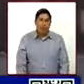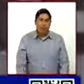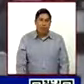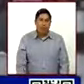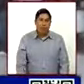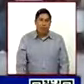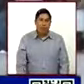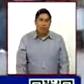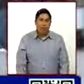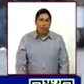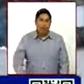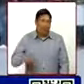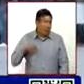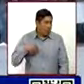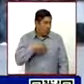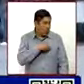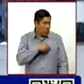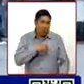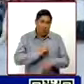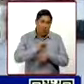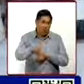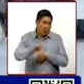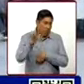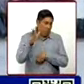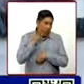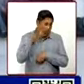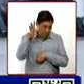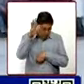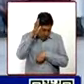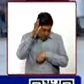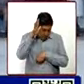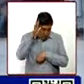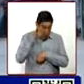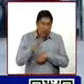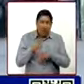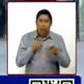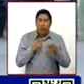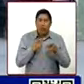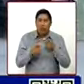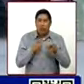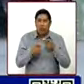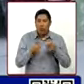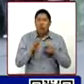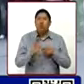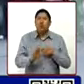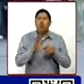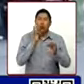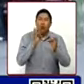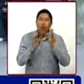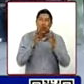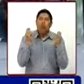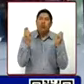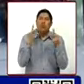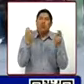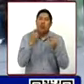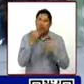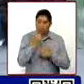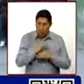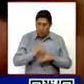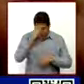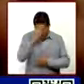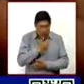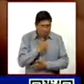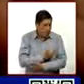audiencia queremos recomendar a los padres de familia que puedan realizar siempre el control de las redes sociales de sus hijos Ya que en este caso en